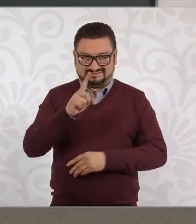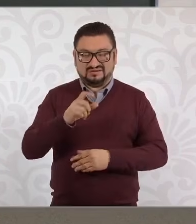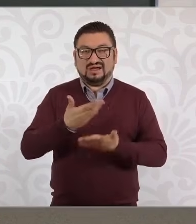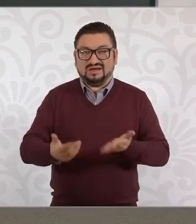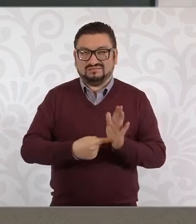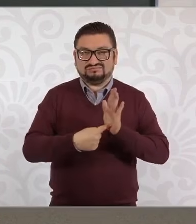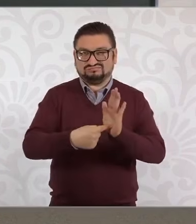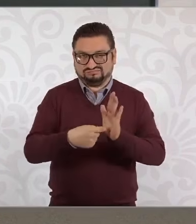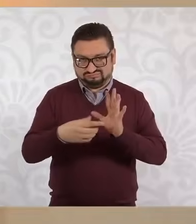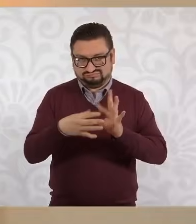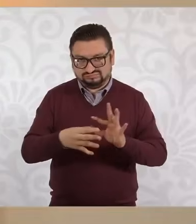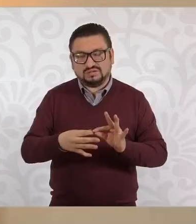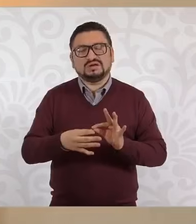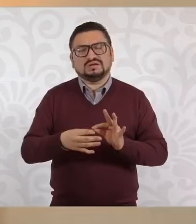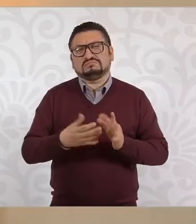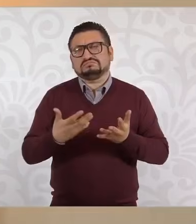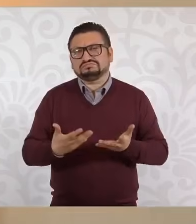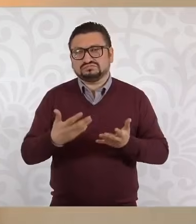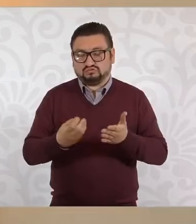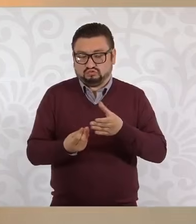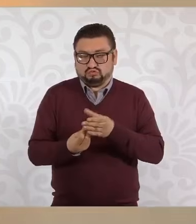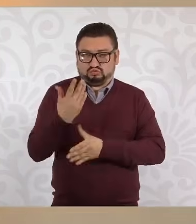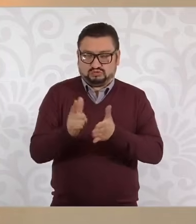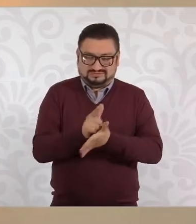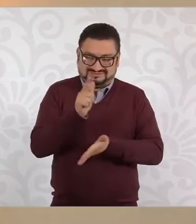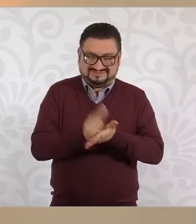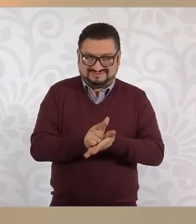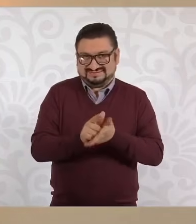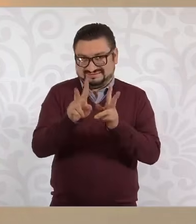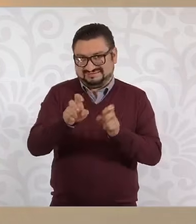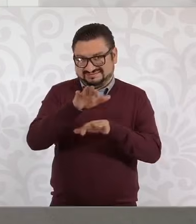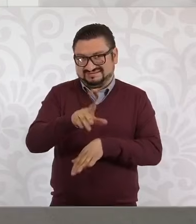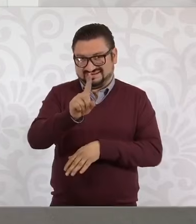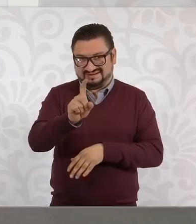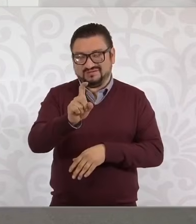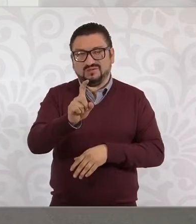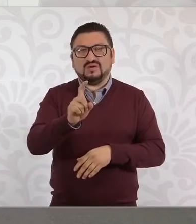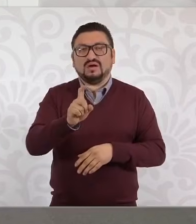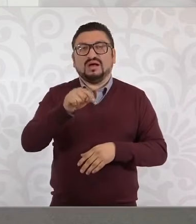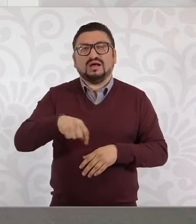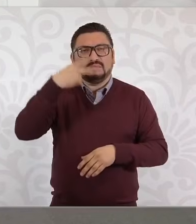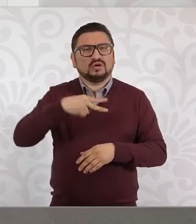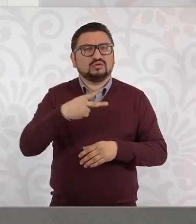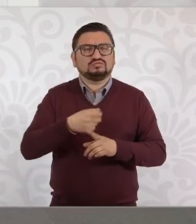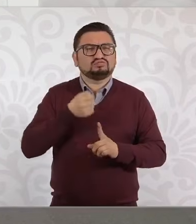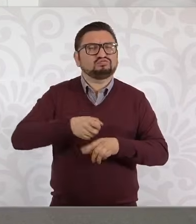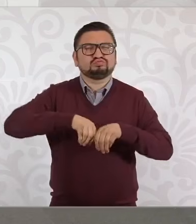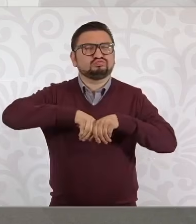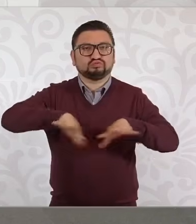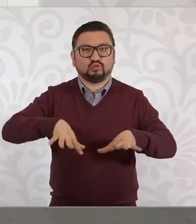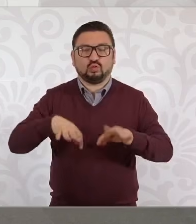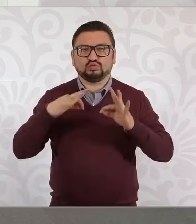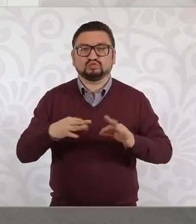presentar cuáles son los impactos positivos de la nueva Ley de Aguas aquí en nuestro país. Se trata de un profundo